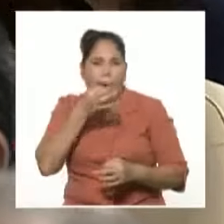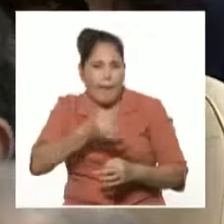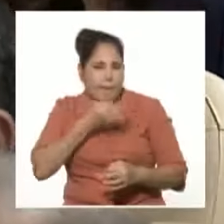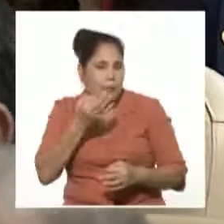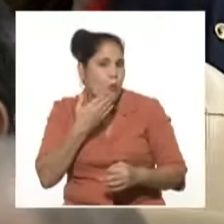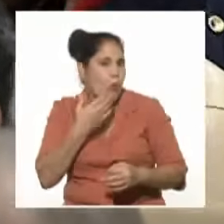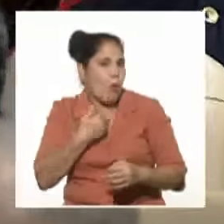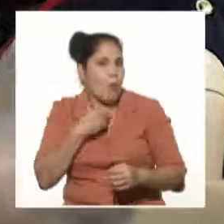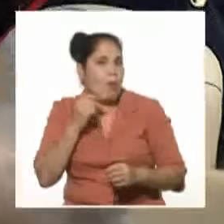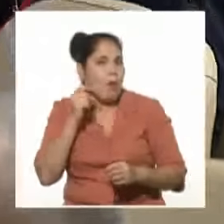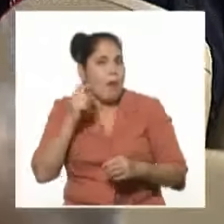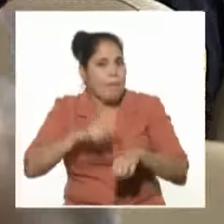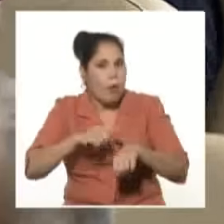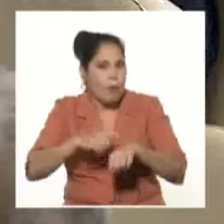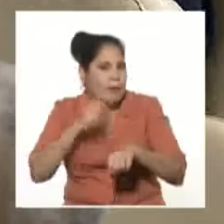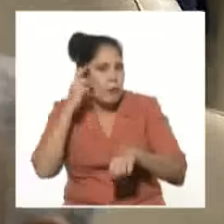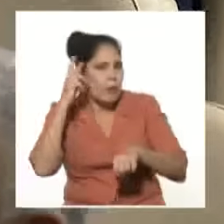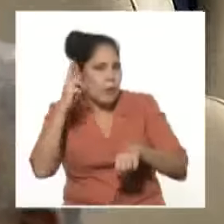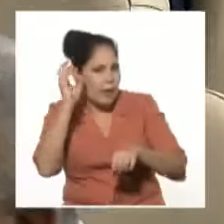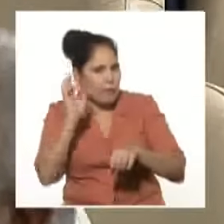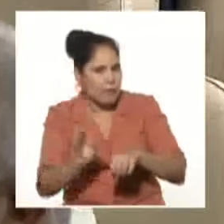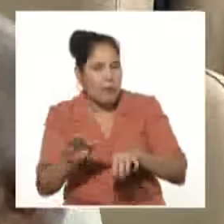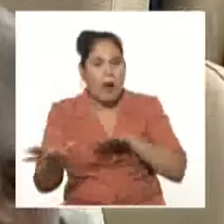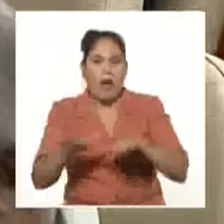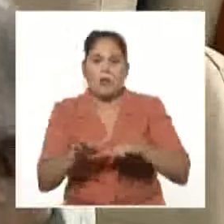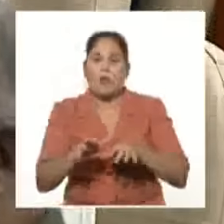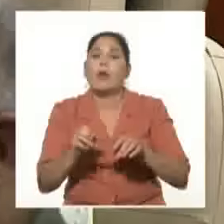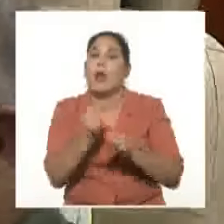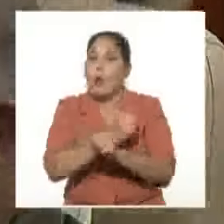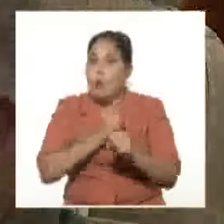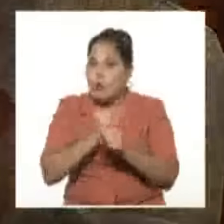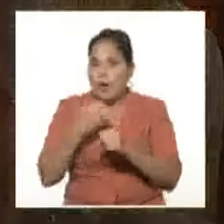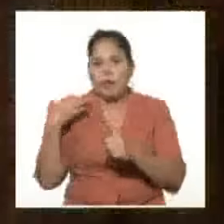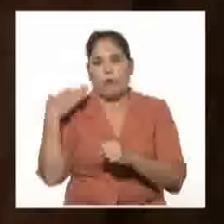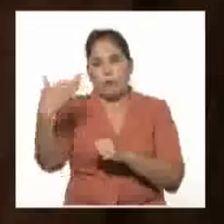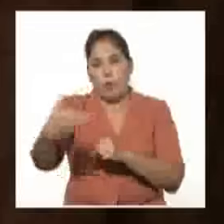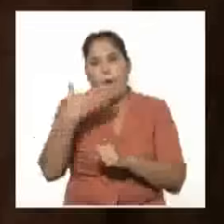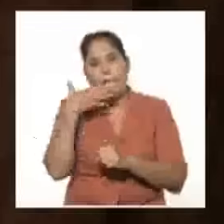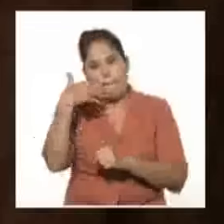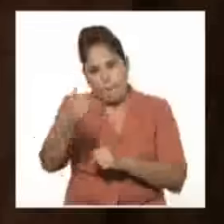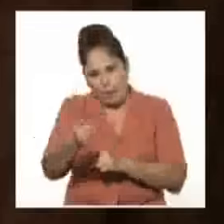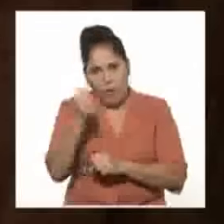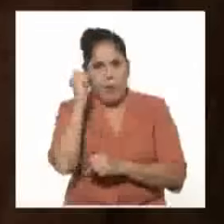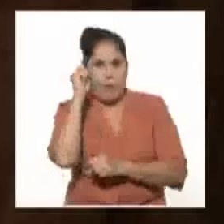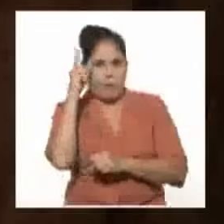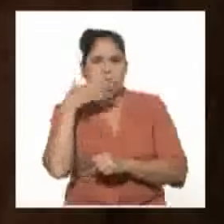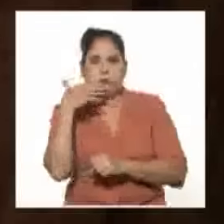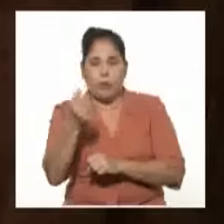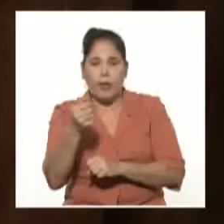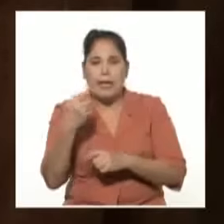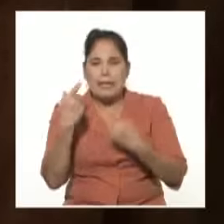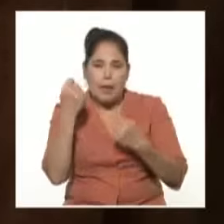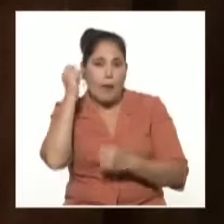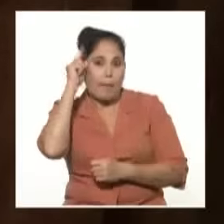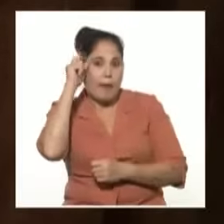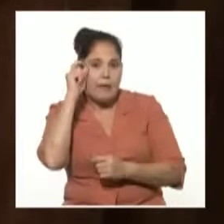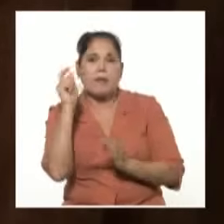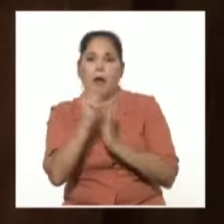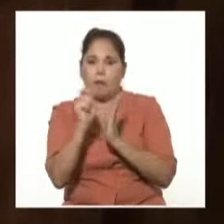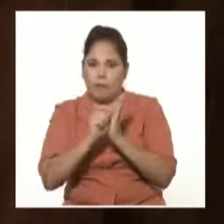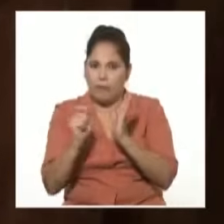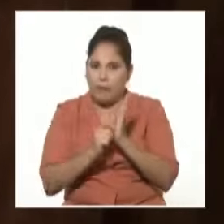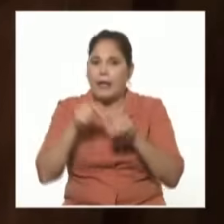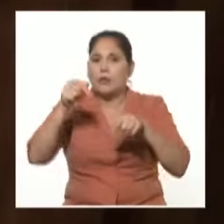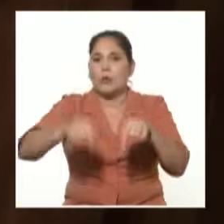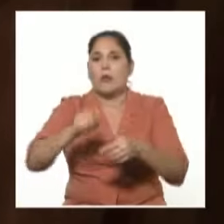para reconstruir momentos y acciones que serán útiles en el futuro. Necesitamos reconstruir las experiencias para actualizar